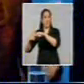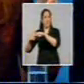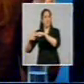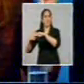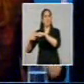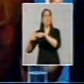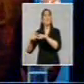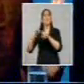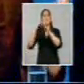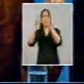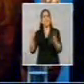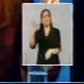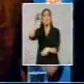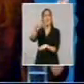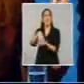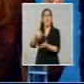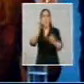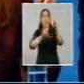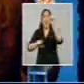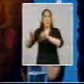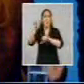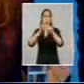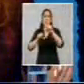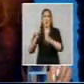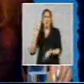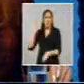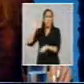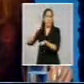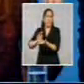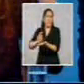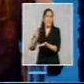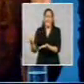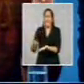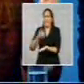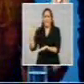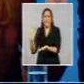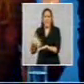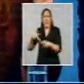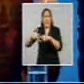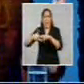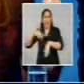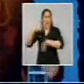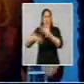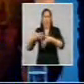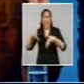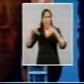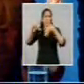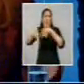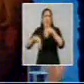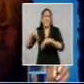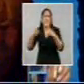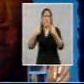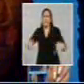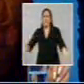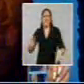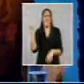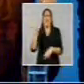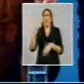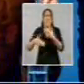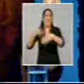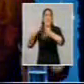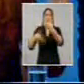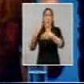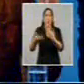un laboratorio con una importante inversión, con tecnología de punta, de avanzada,